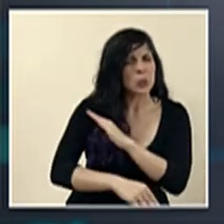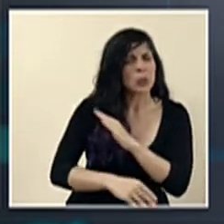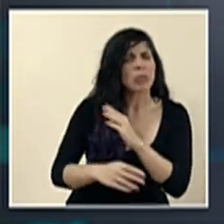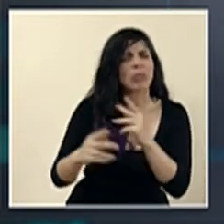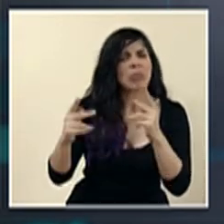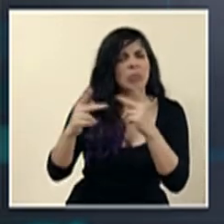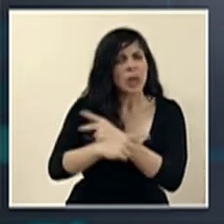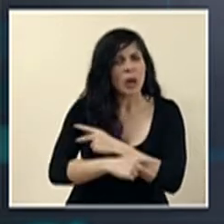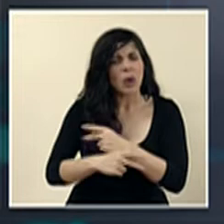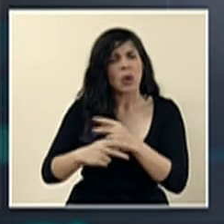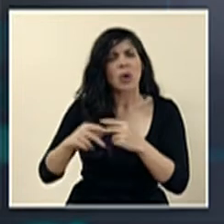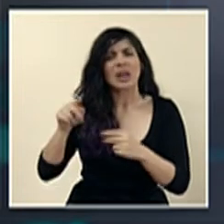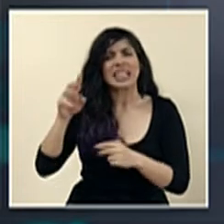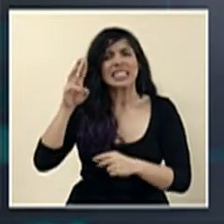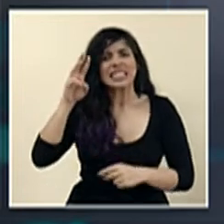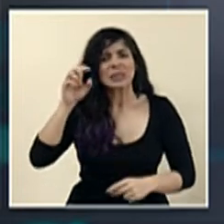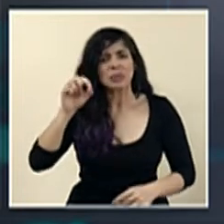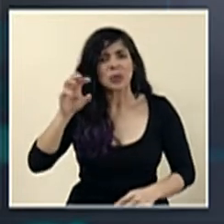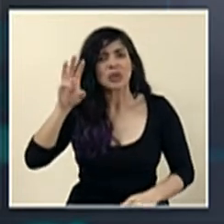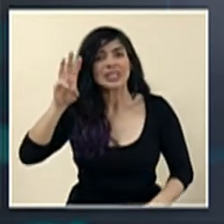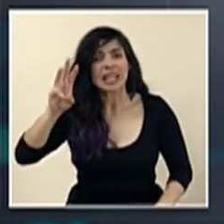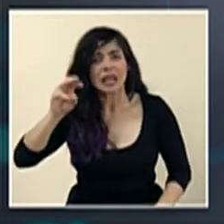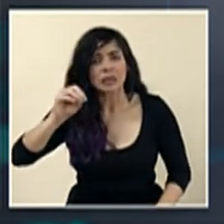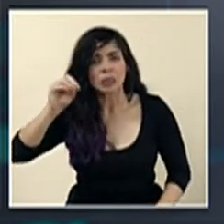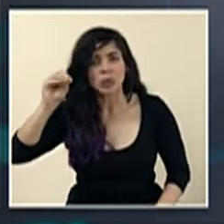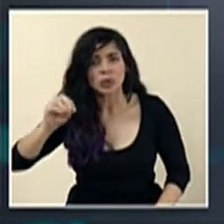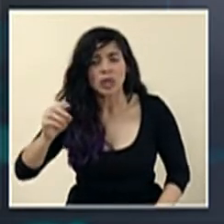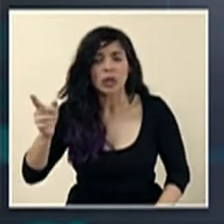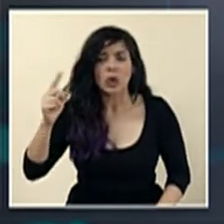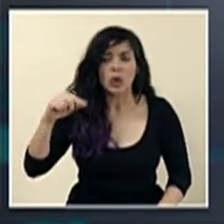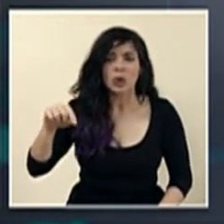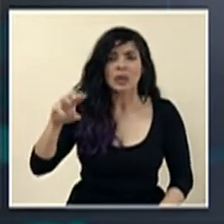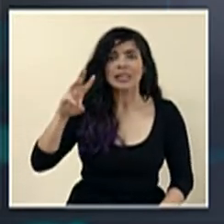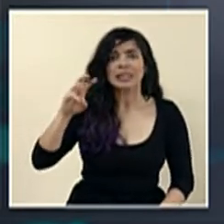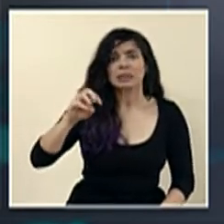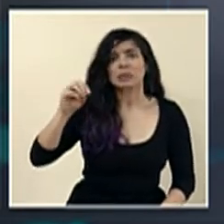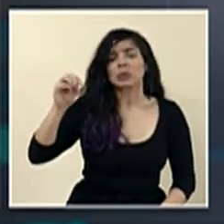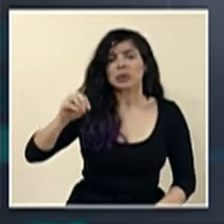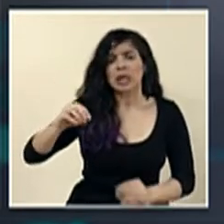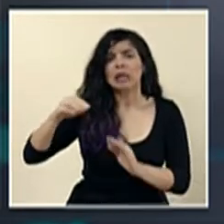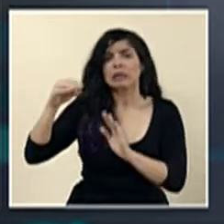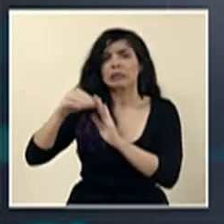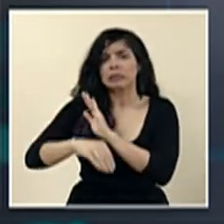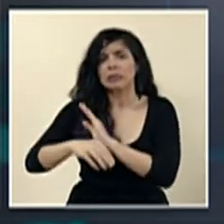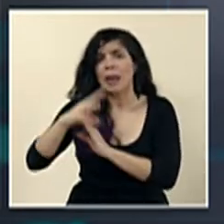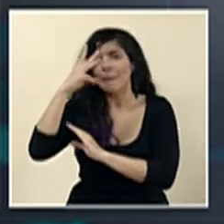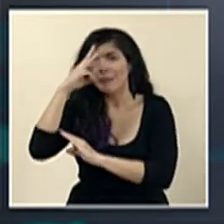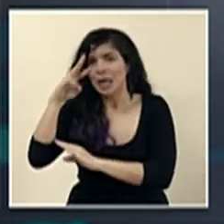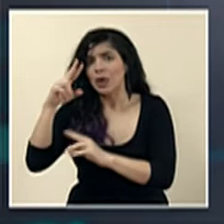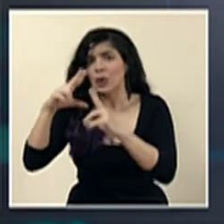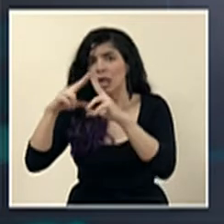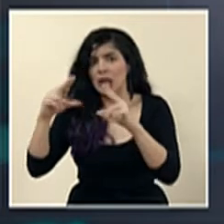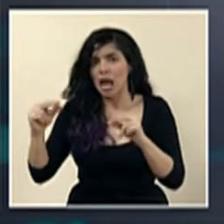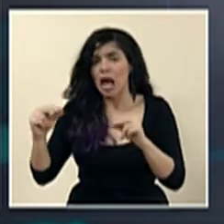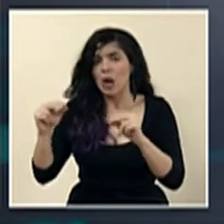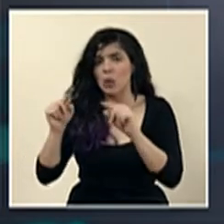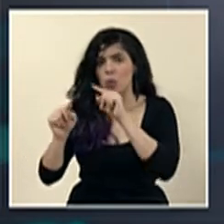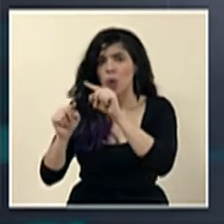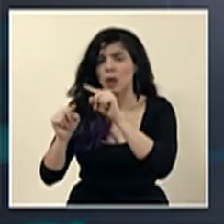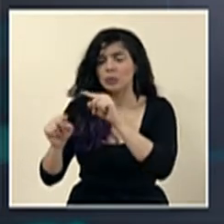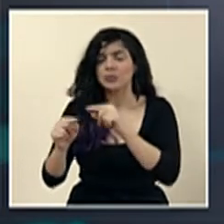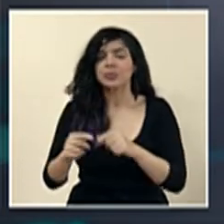profundas, caídas del 6.6 y del 6% para México y Nicaragua